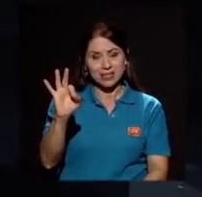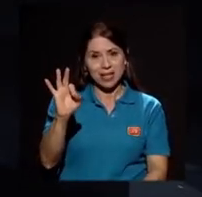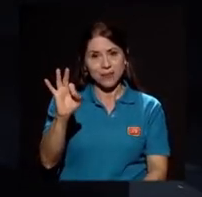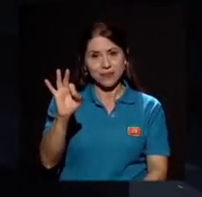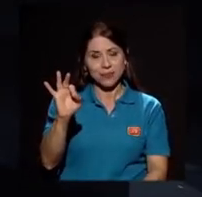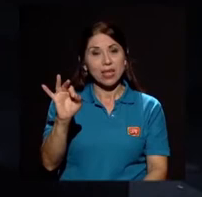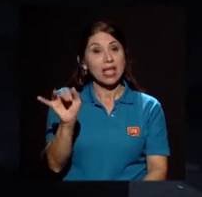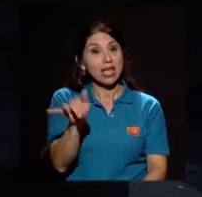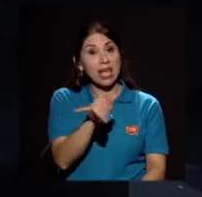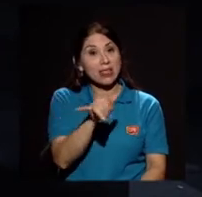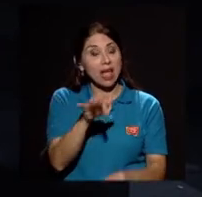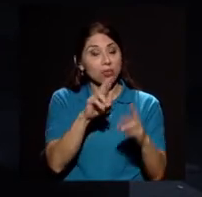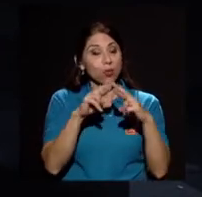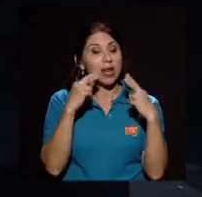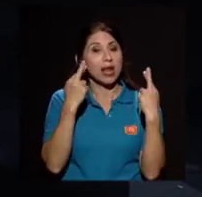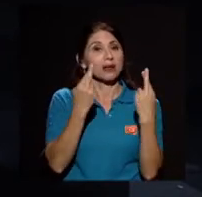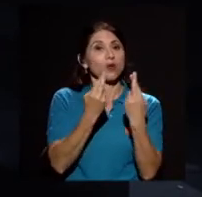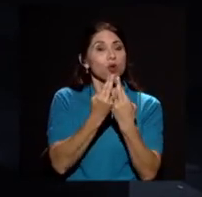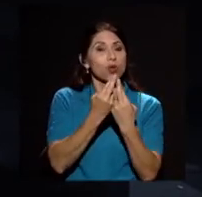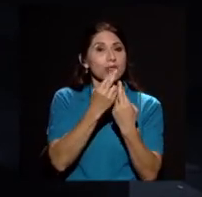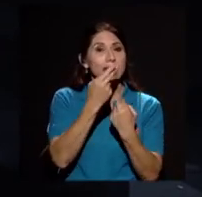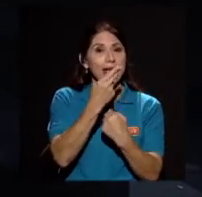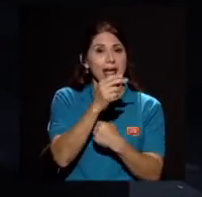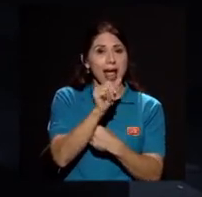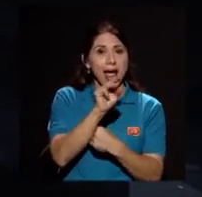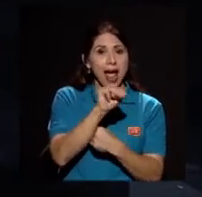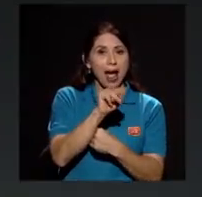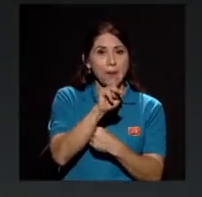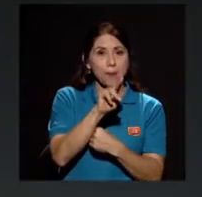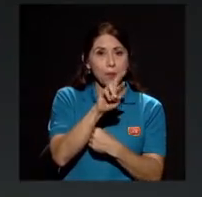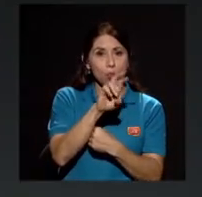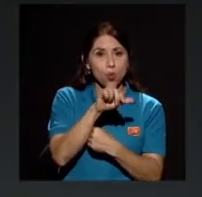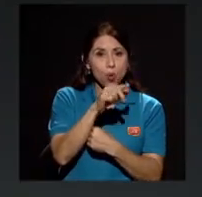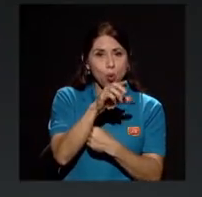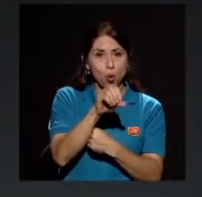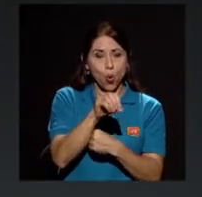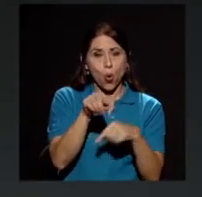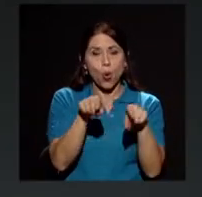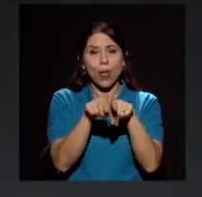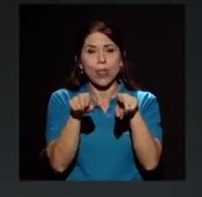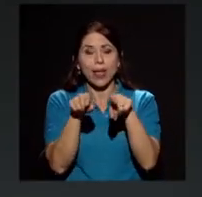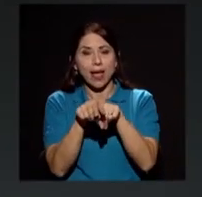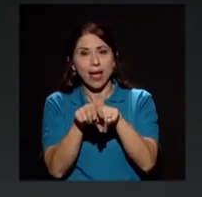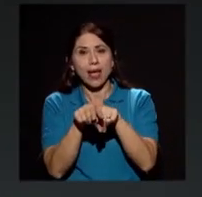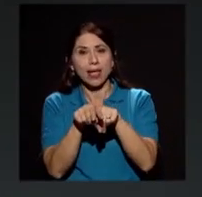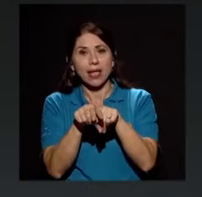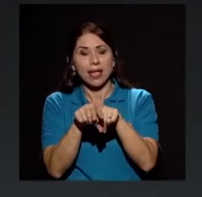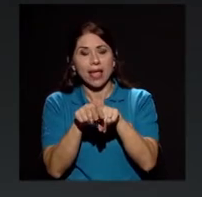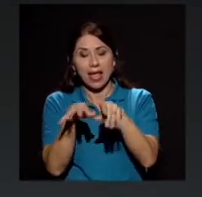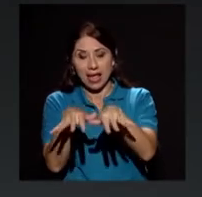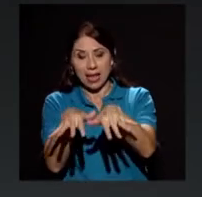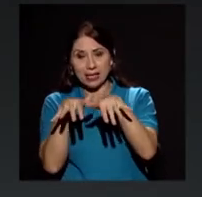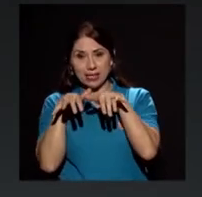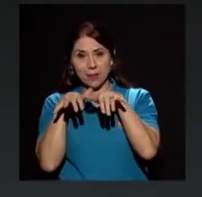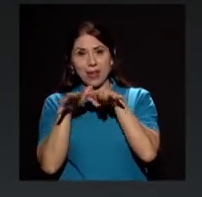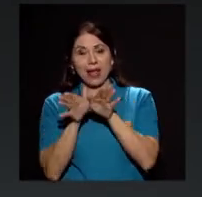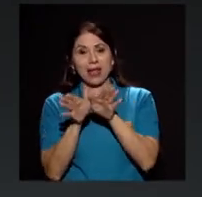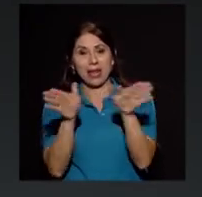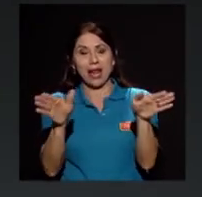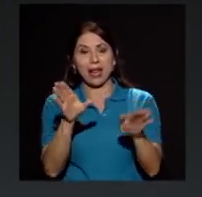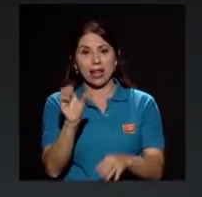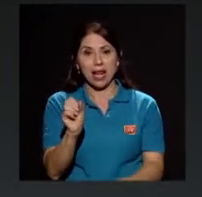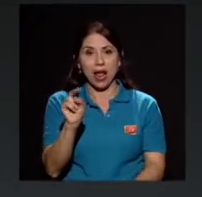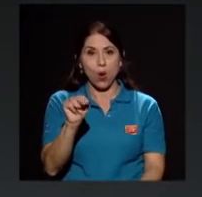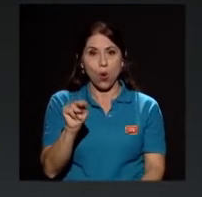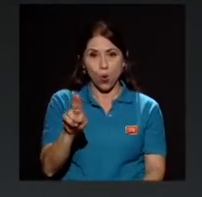la reunión de hamburgo como en la e en la asamblea general de las naciones unidas